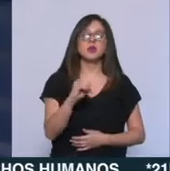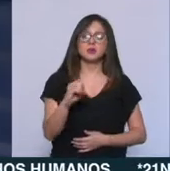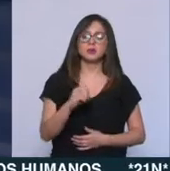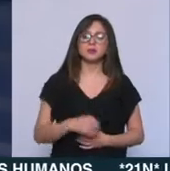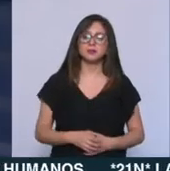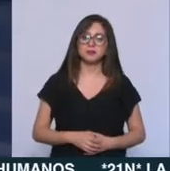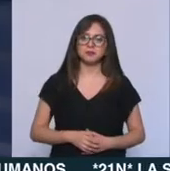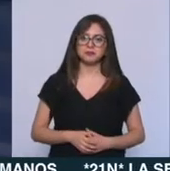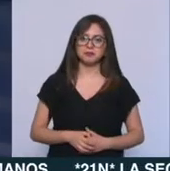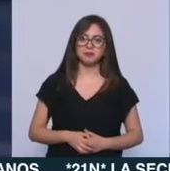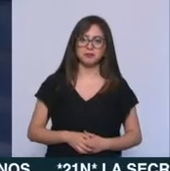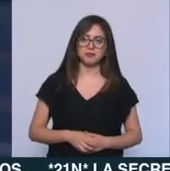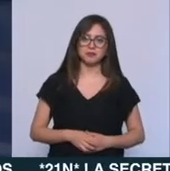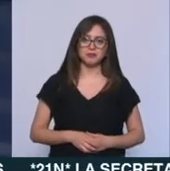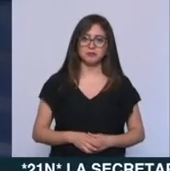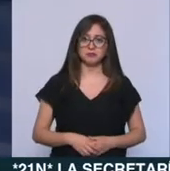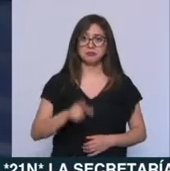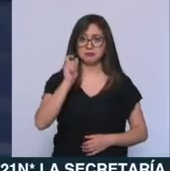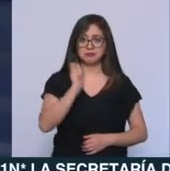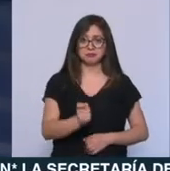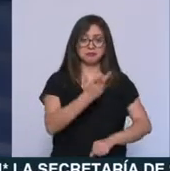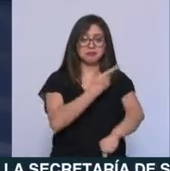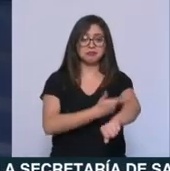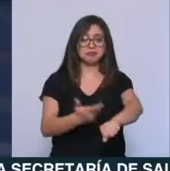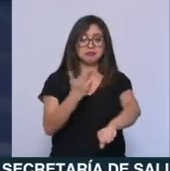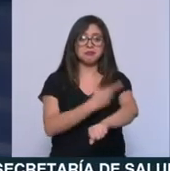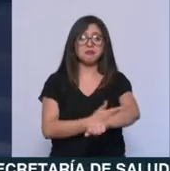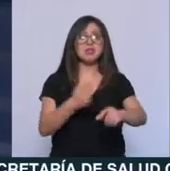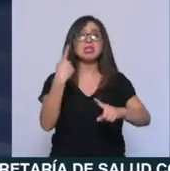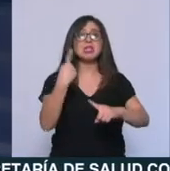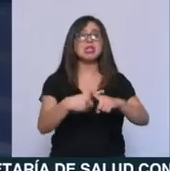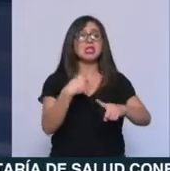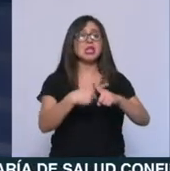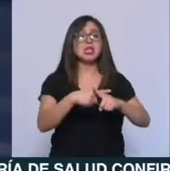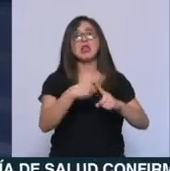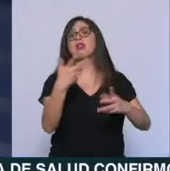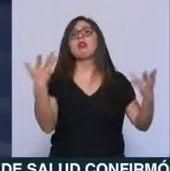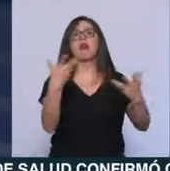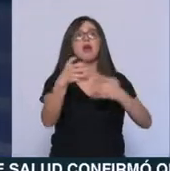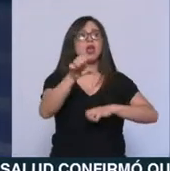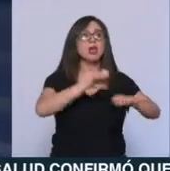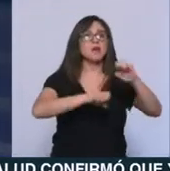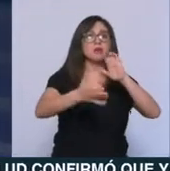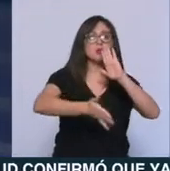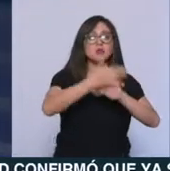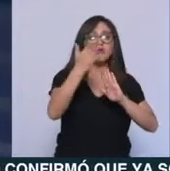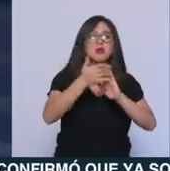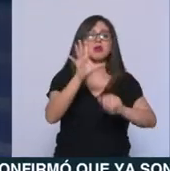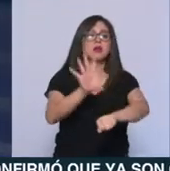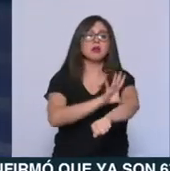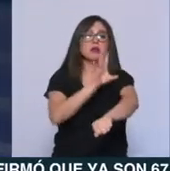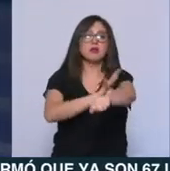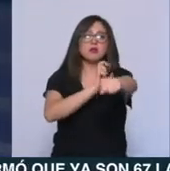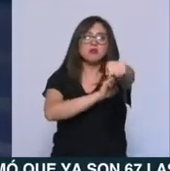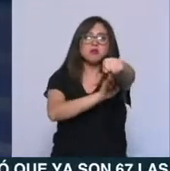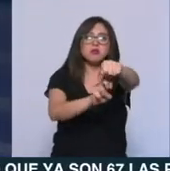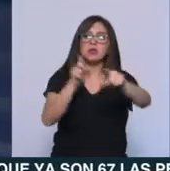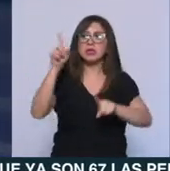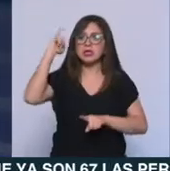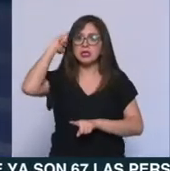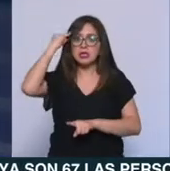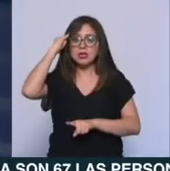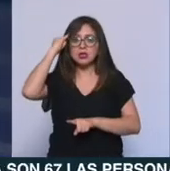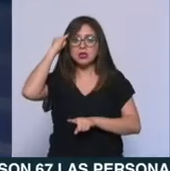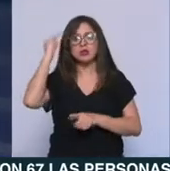Luego de que se declarara desierta la licitación de la línea 1 del cablebús que va a recorrer de Cuautepec a Indios Verdes, la jefa de gobierno, la